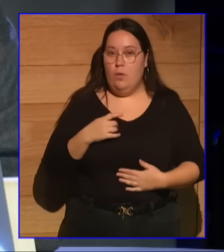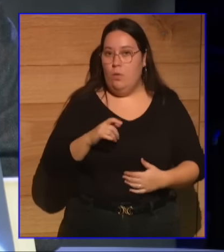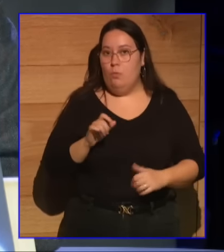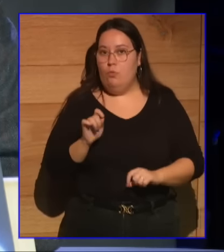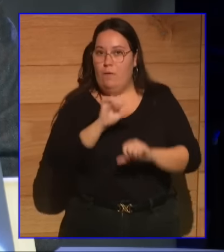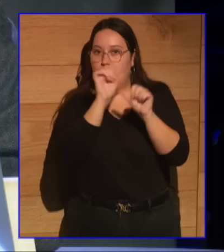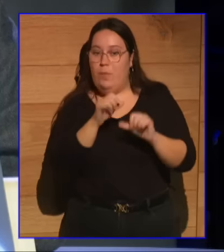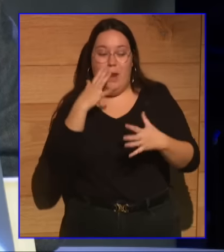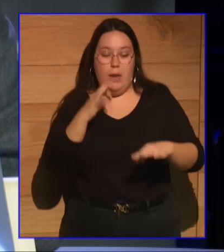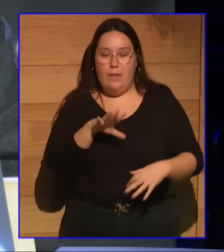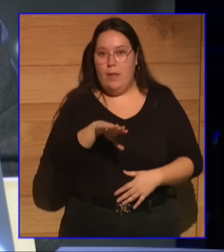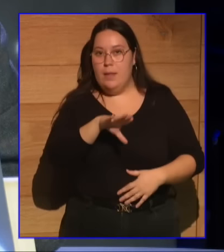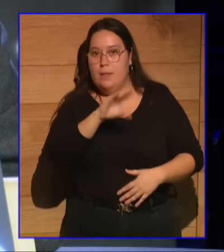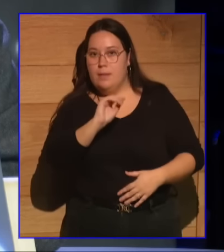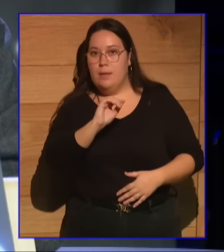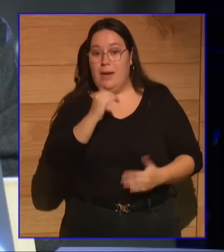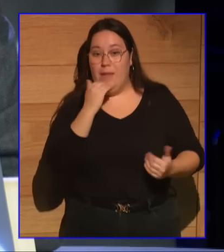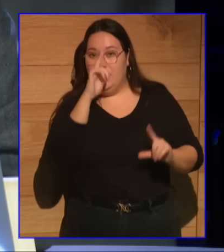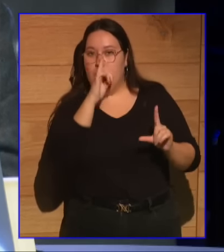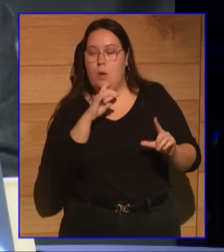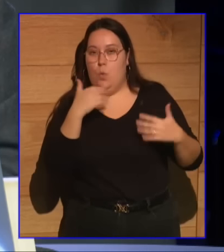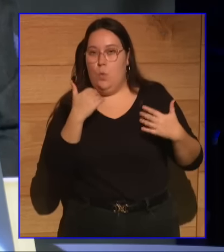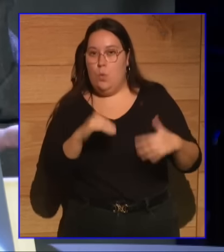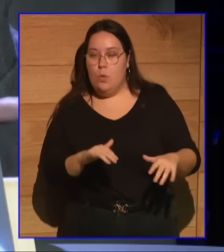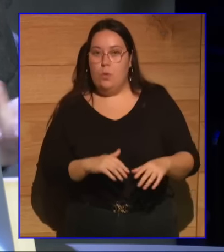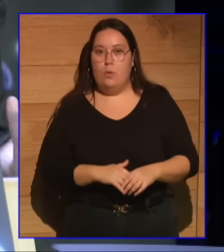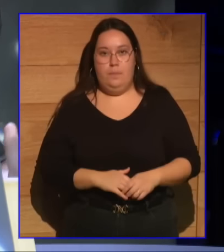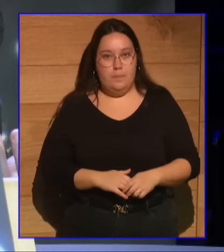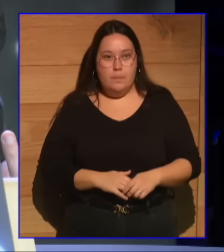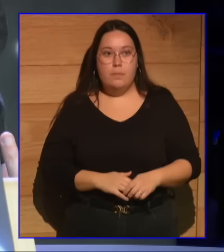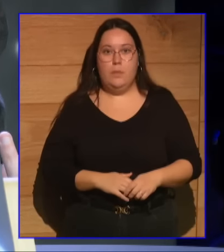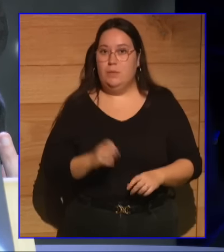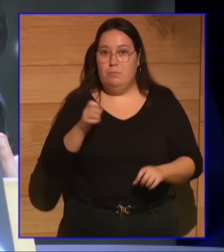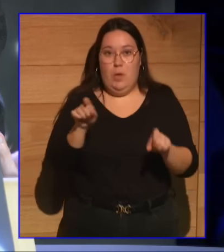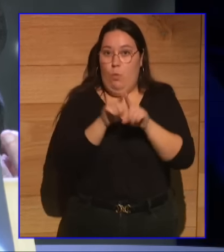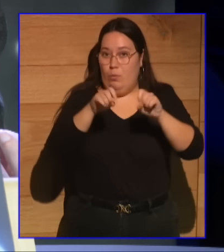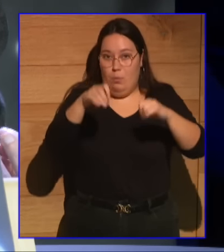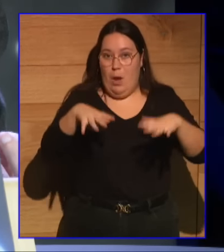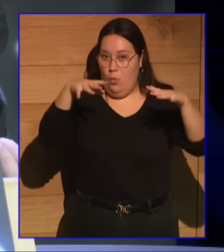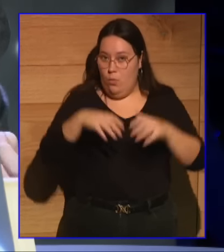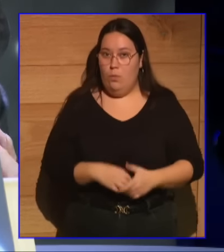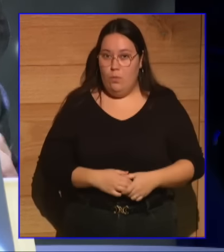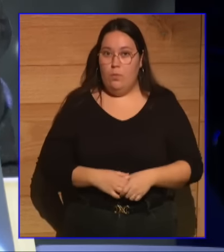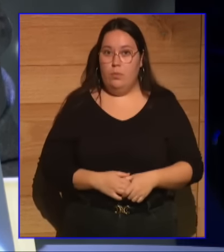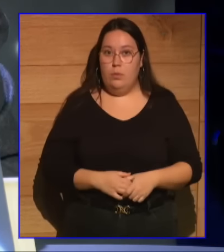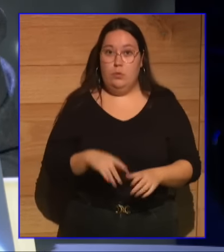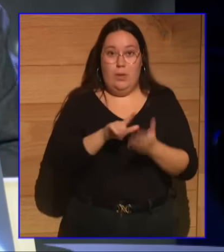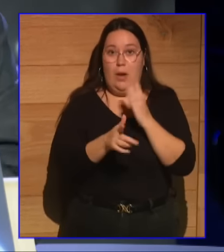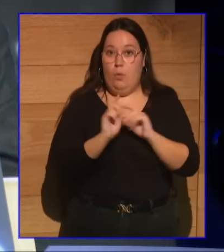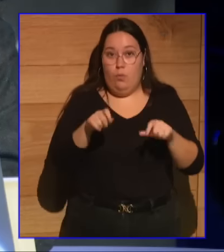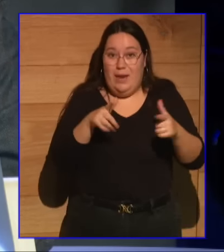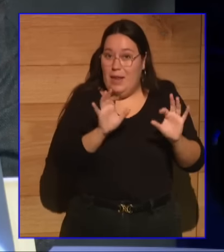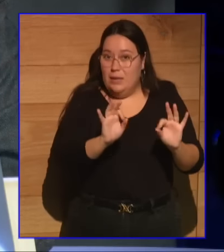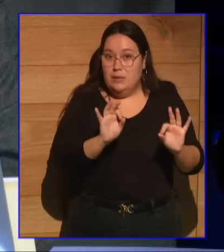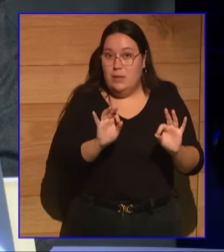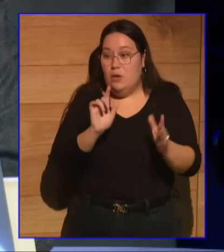de interpretar la realidad a través de la imagen que es de, en fin, de mago, de alguien cuyo lenguaje natural es precisamente ese y